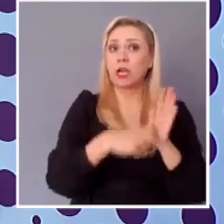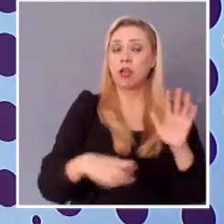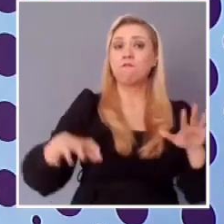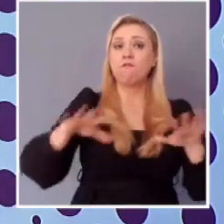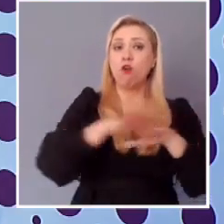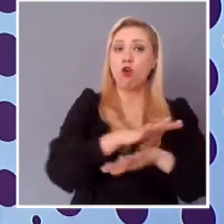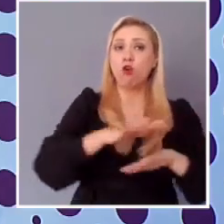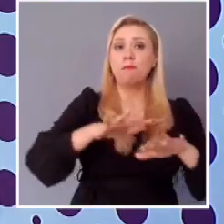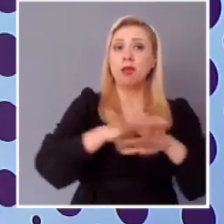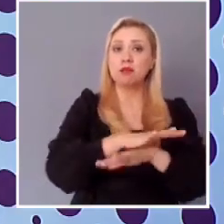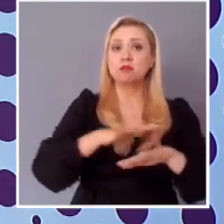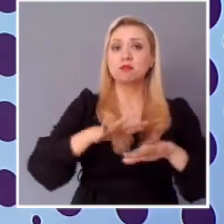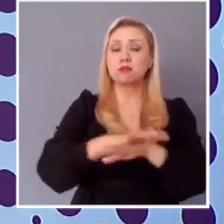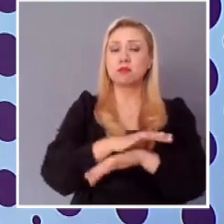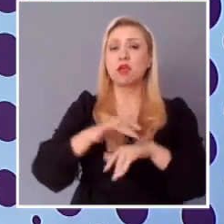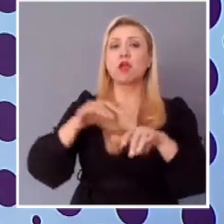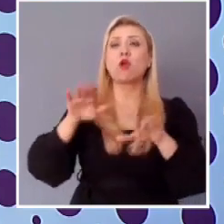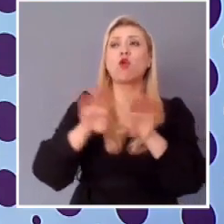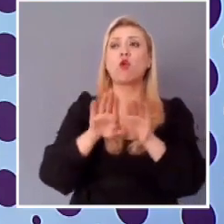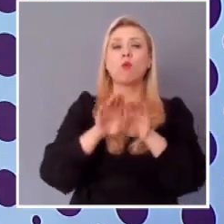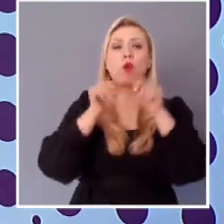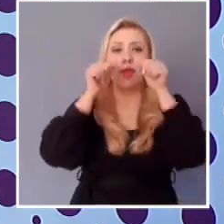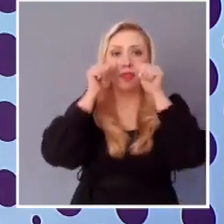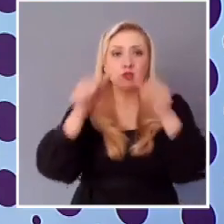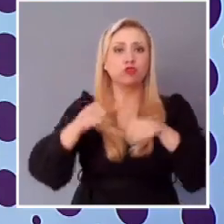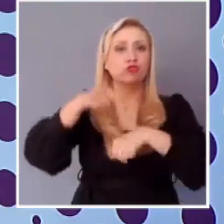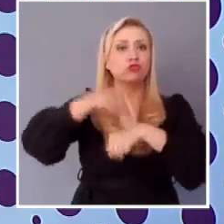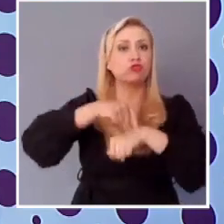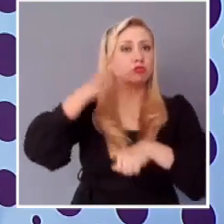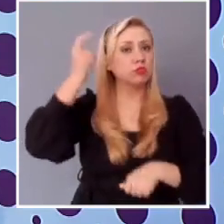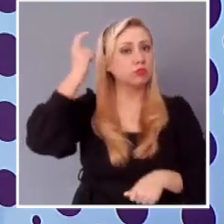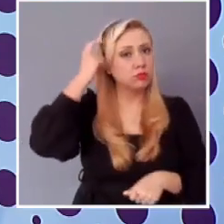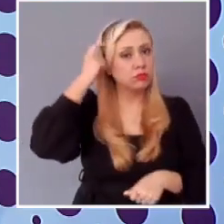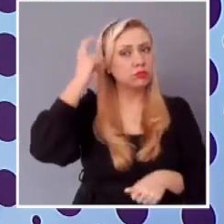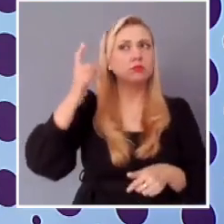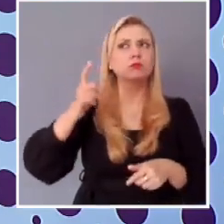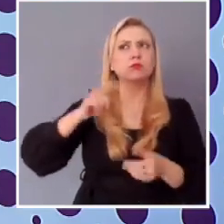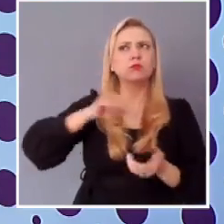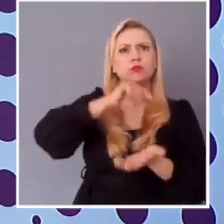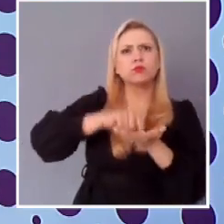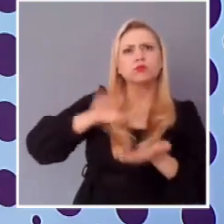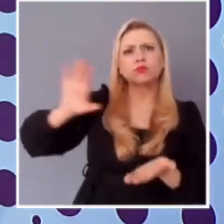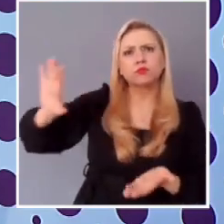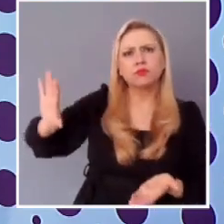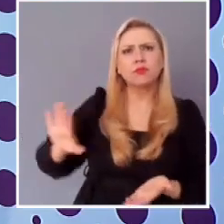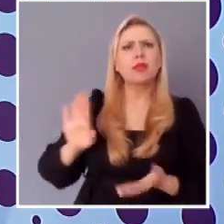los servicios de salud mental, hay ejemplos en las diferentes provincias. En